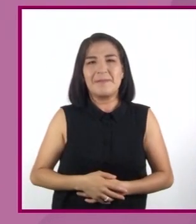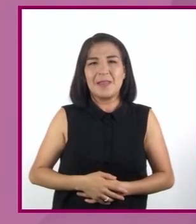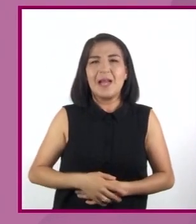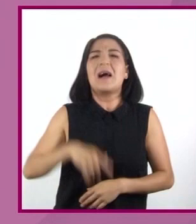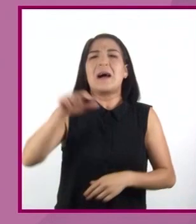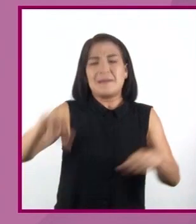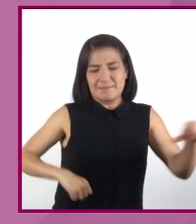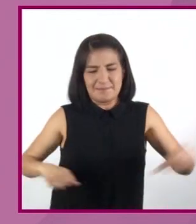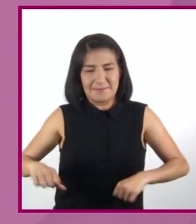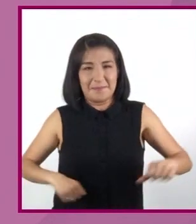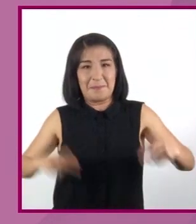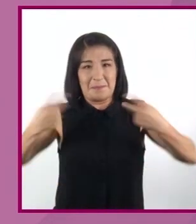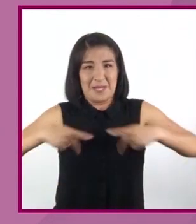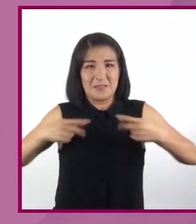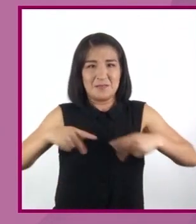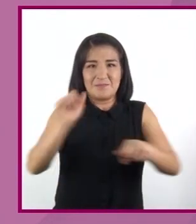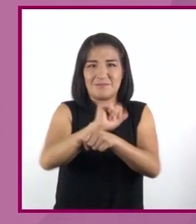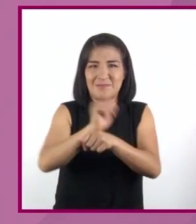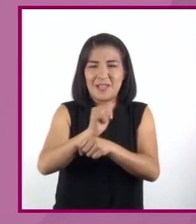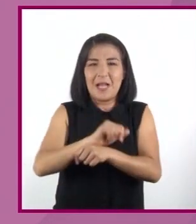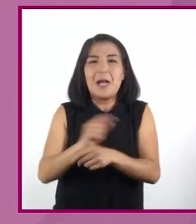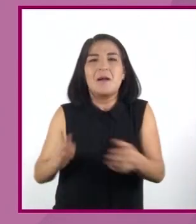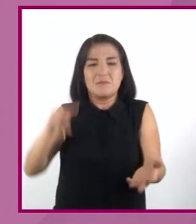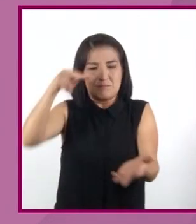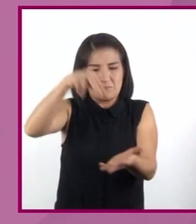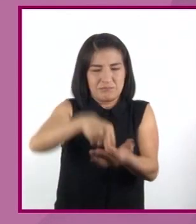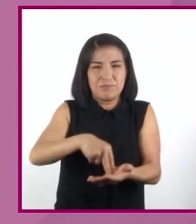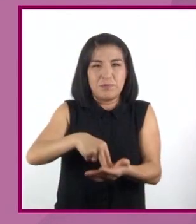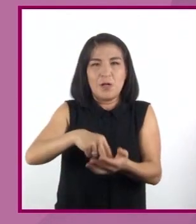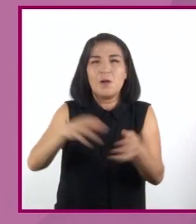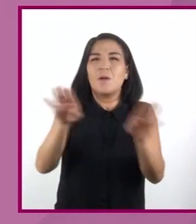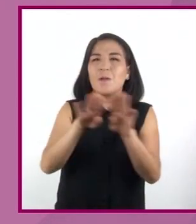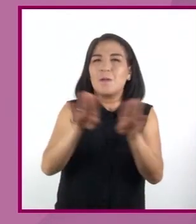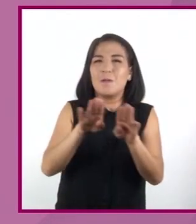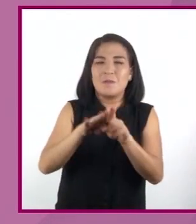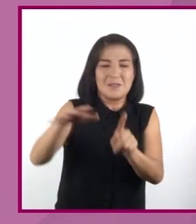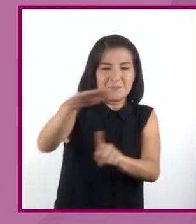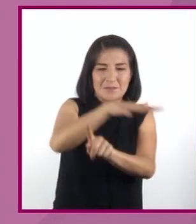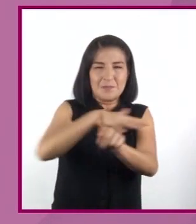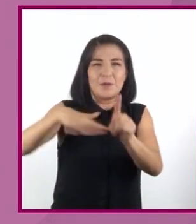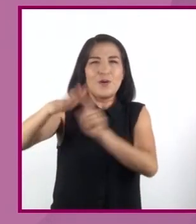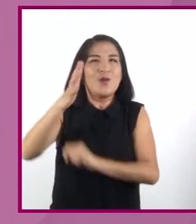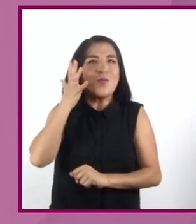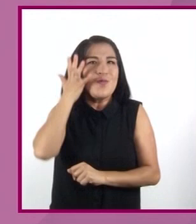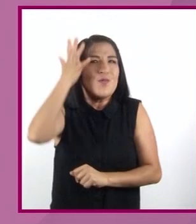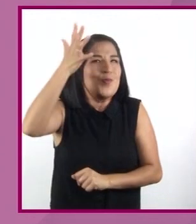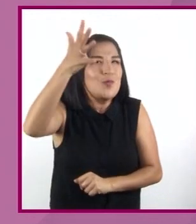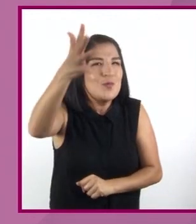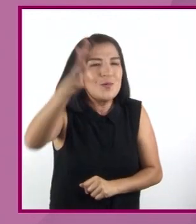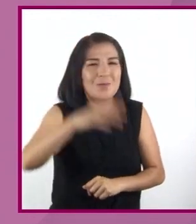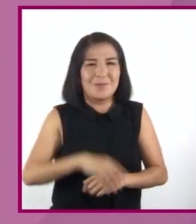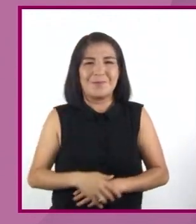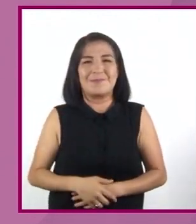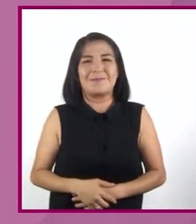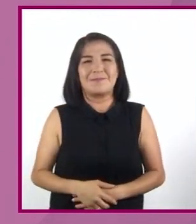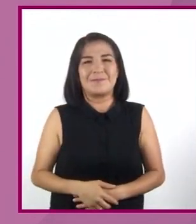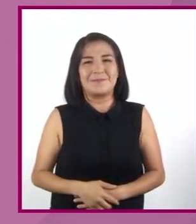Los personajes están situados en un ambiente futurista.